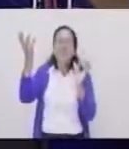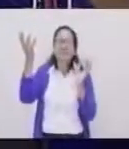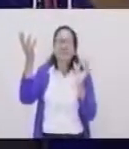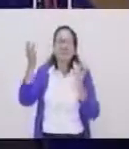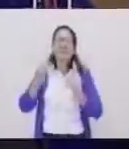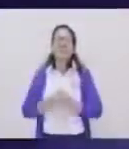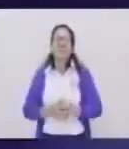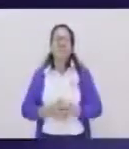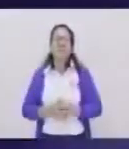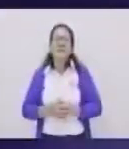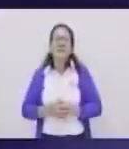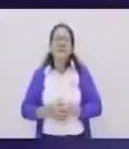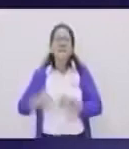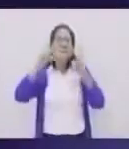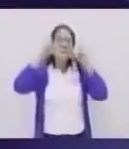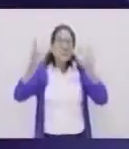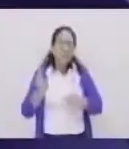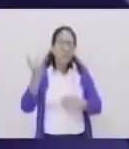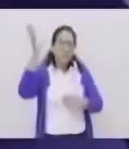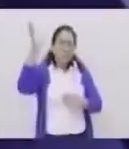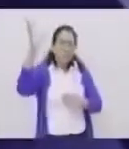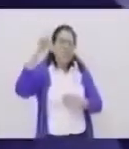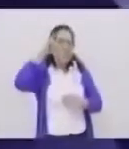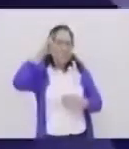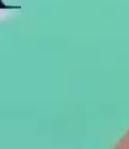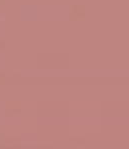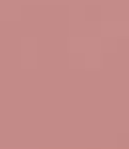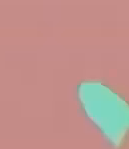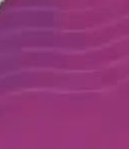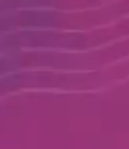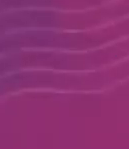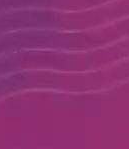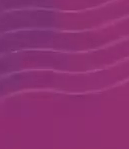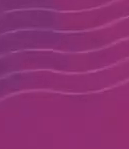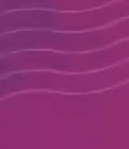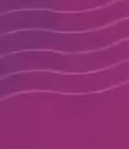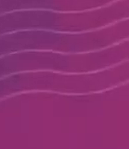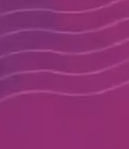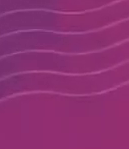de este lado. Este es mi sol y esta es la Tierra.